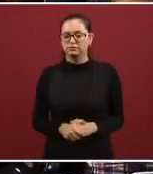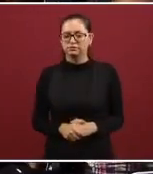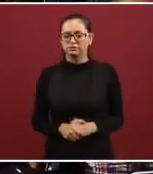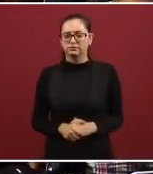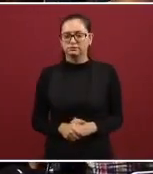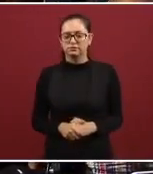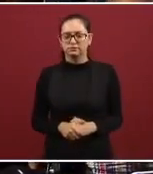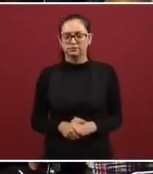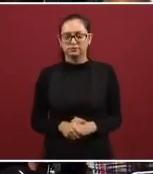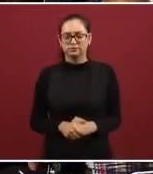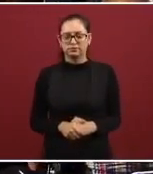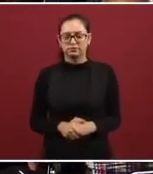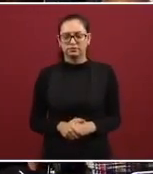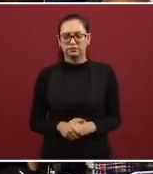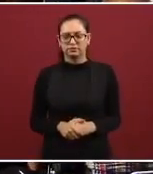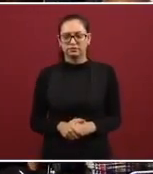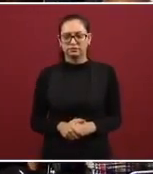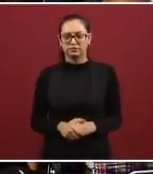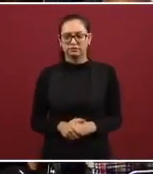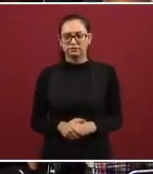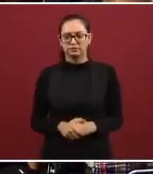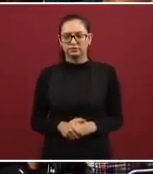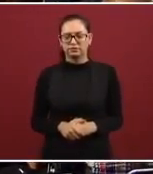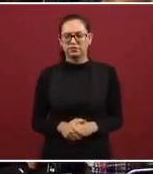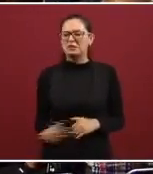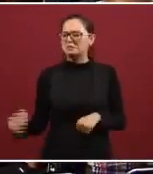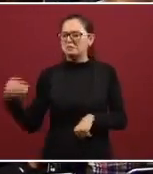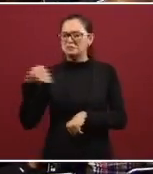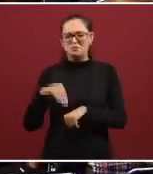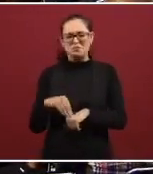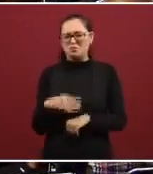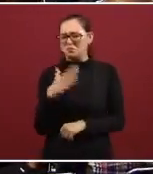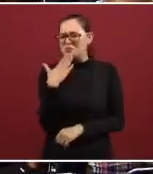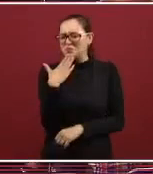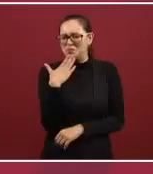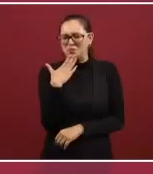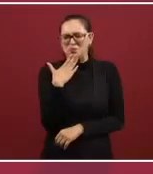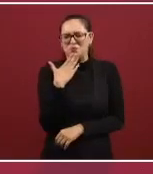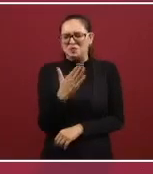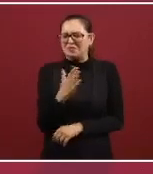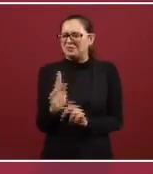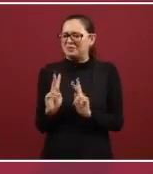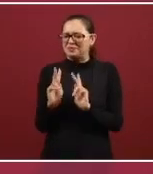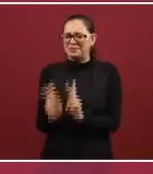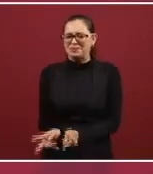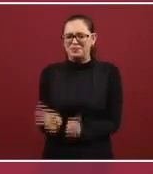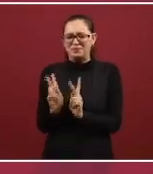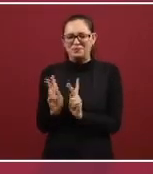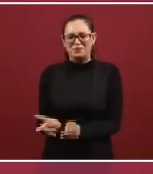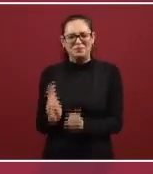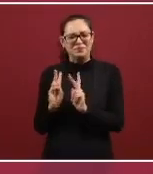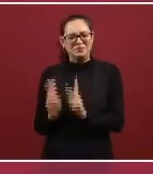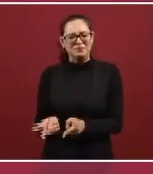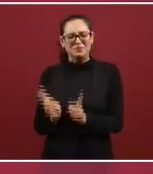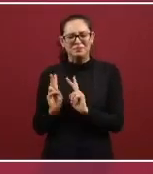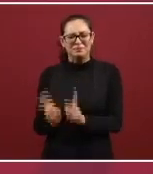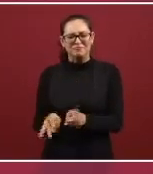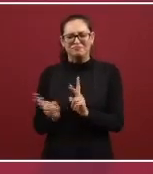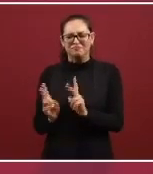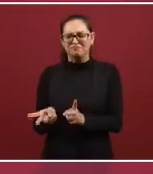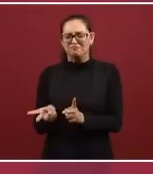De su propuesta. Esto muy bien. Fue una plática muy